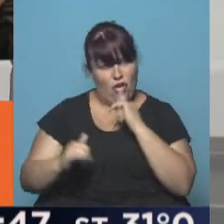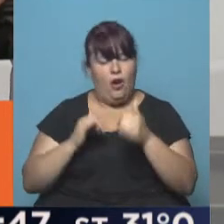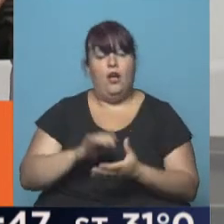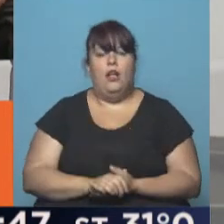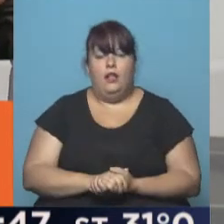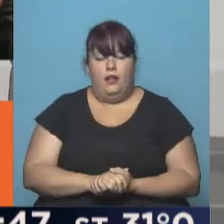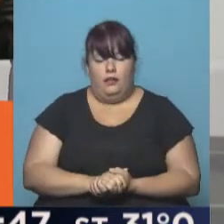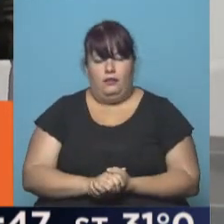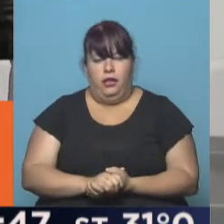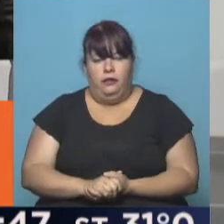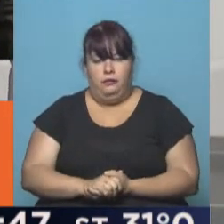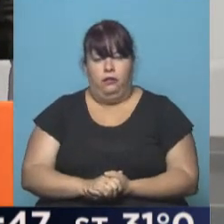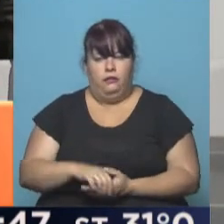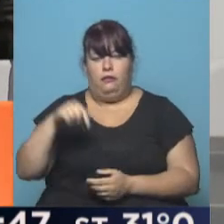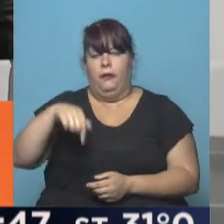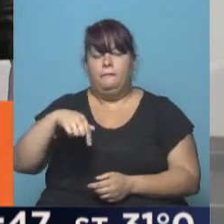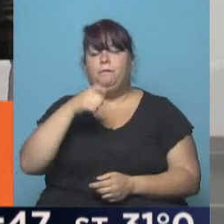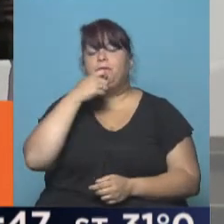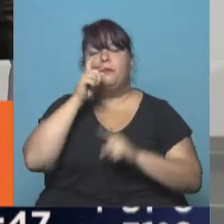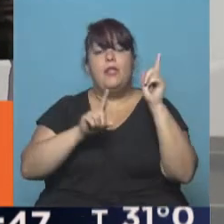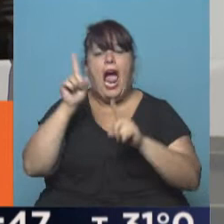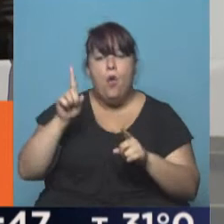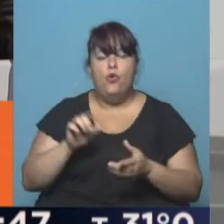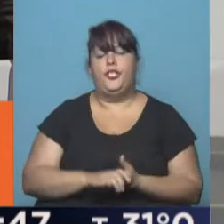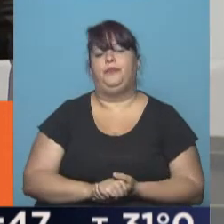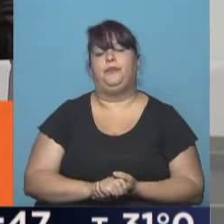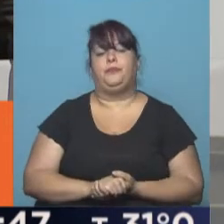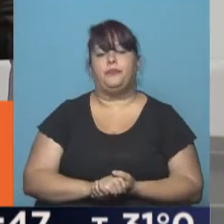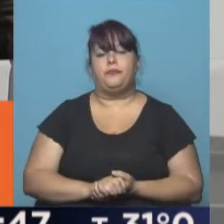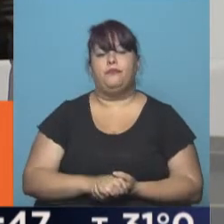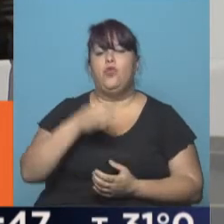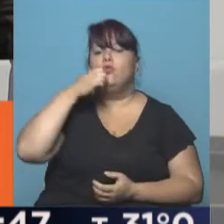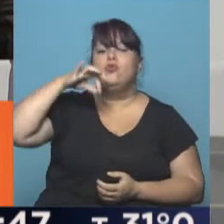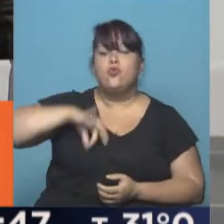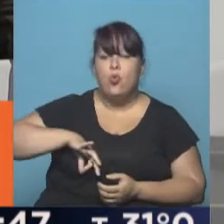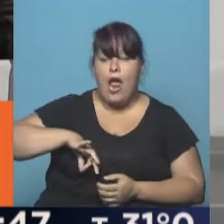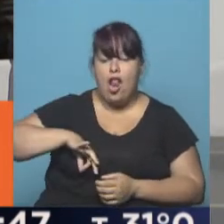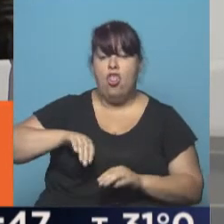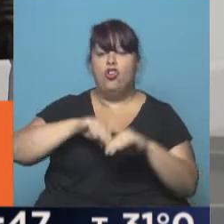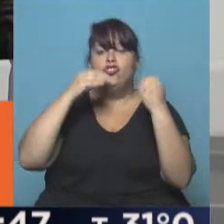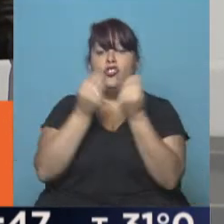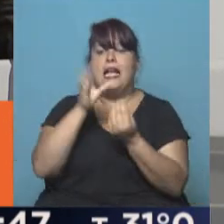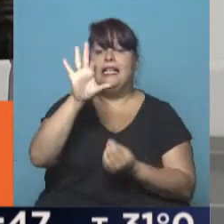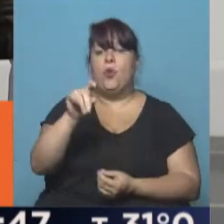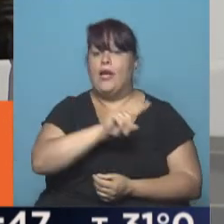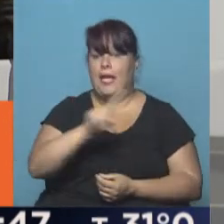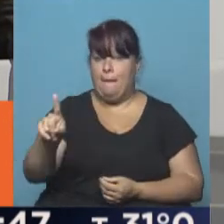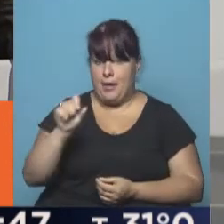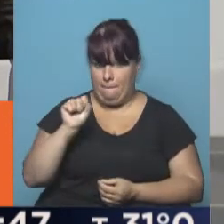ministro, aquel que con un sueldo bruto de 50.000